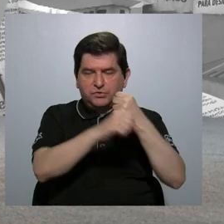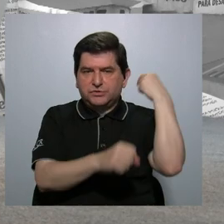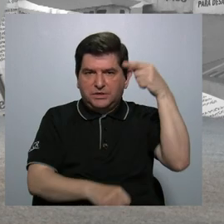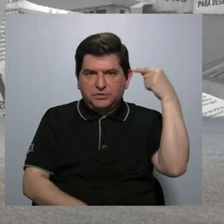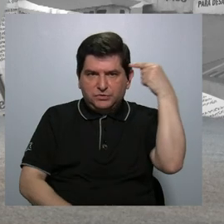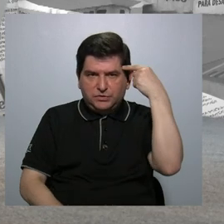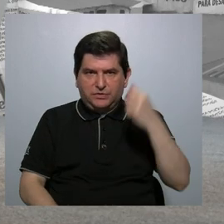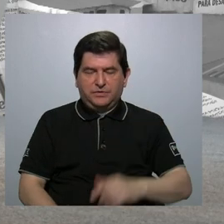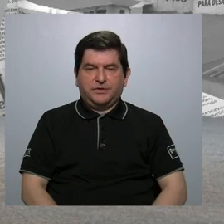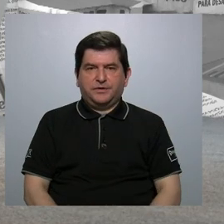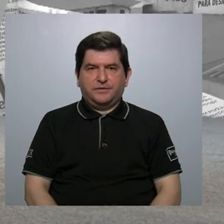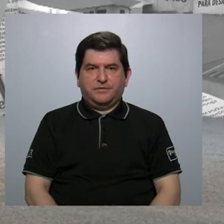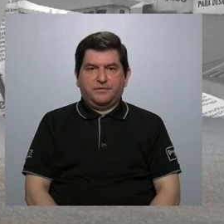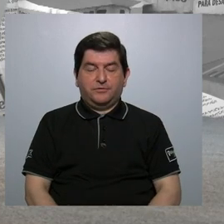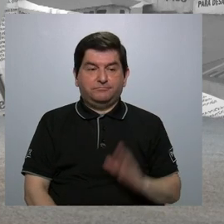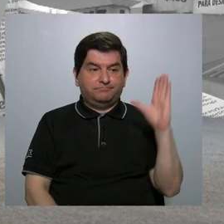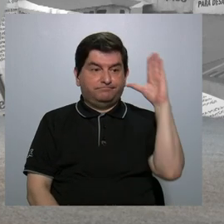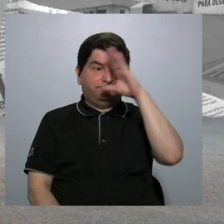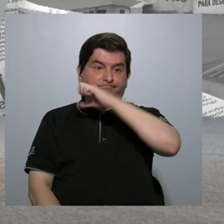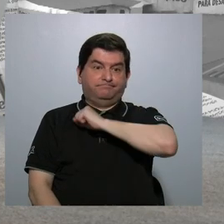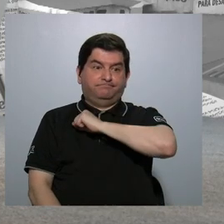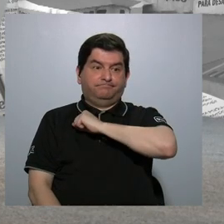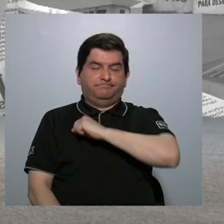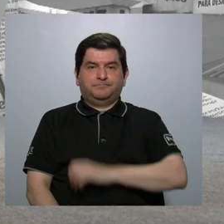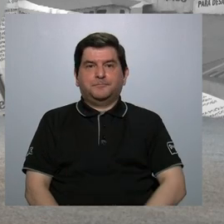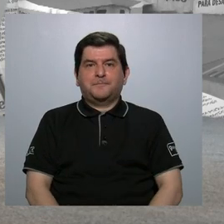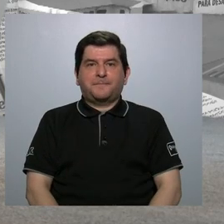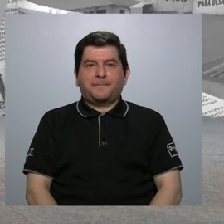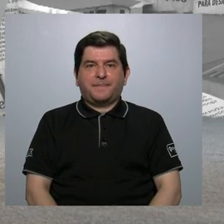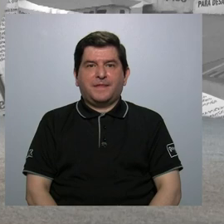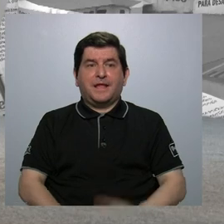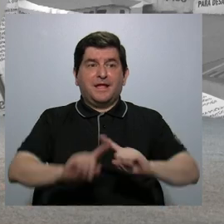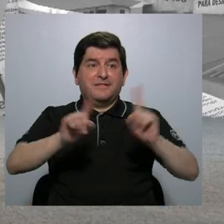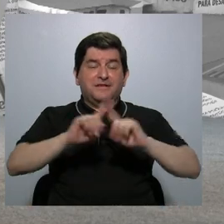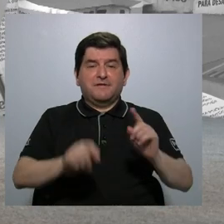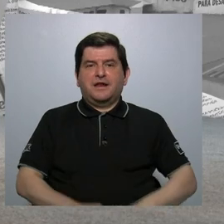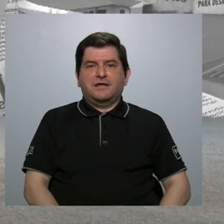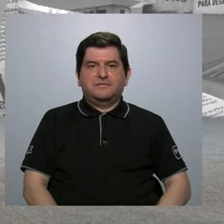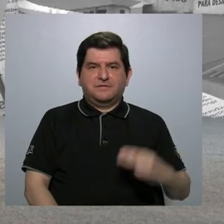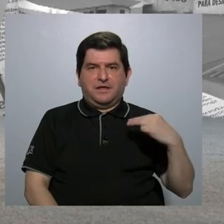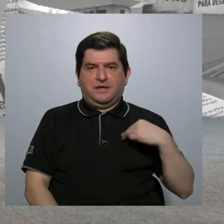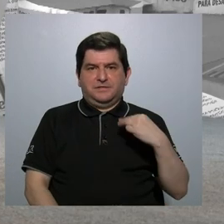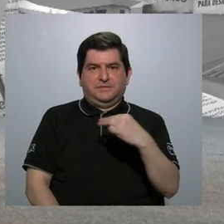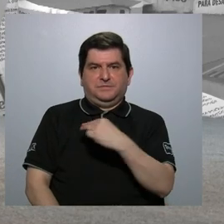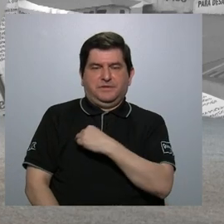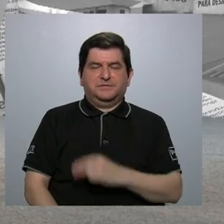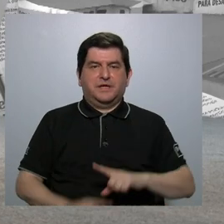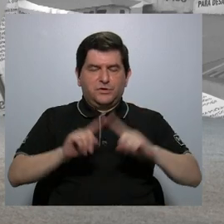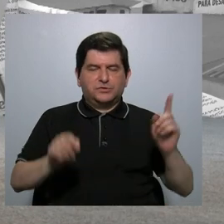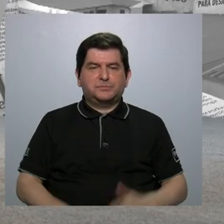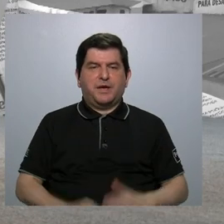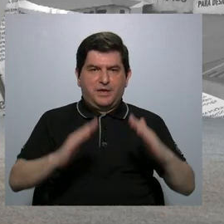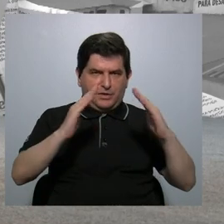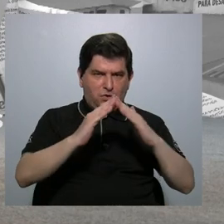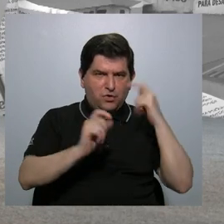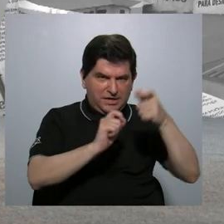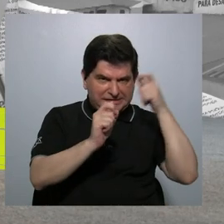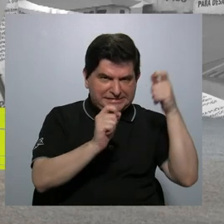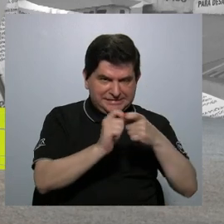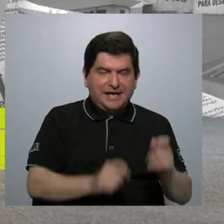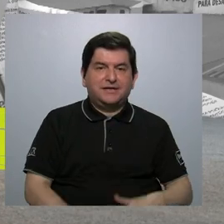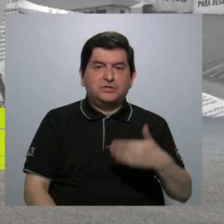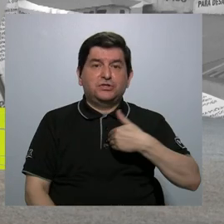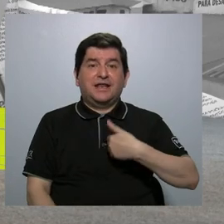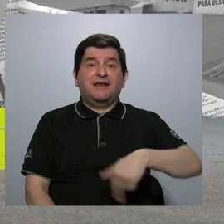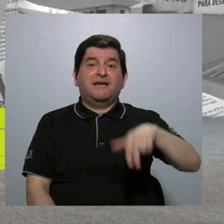gobierno, pudimos ver, bueno, hemos visto muchos ministerios, pero en este, en el Ministerio de Vivienda en particular, hemos